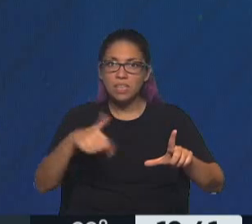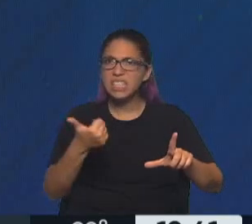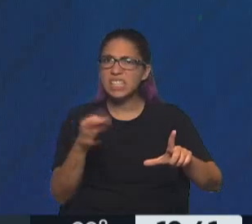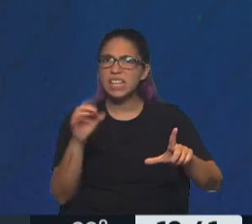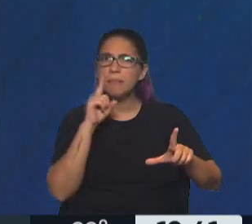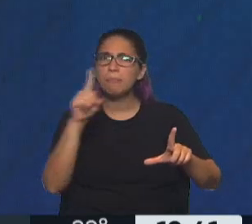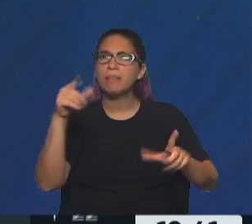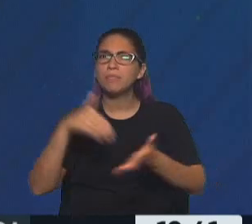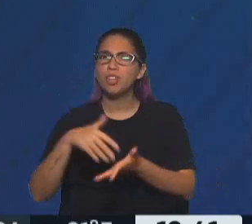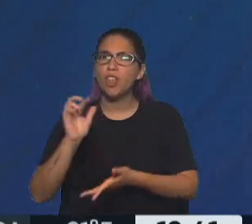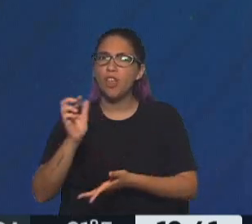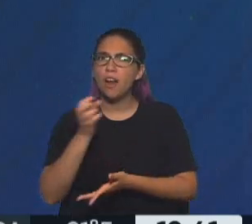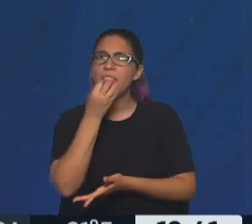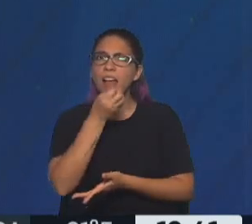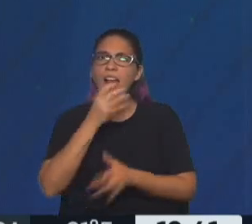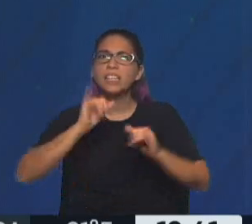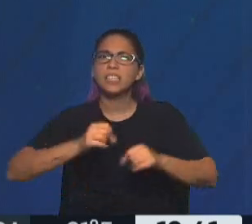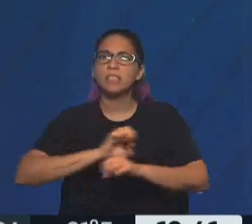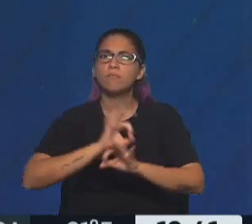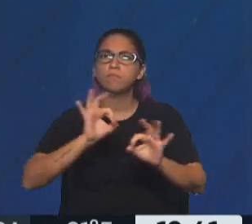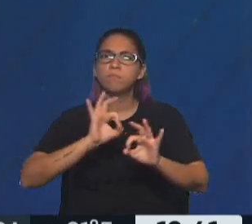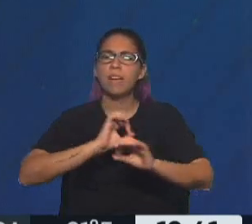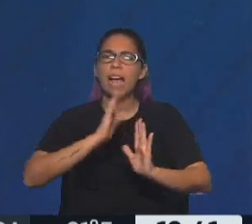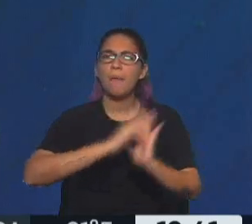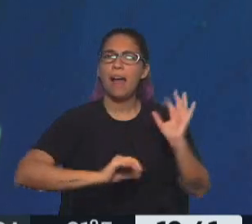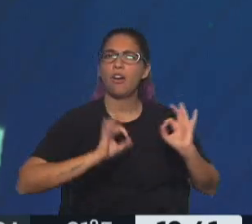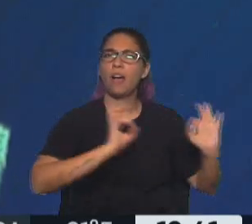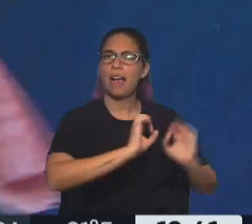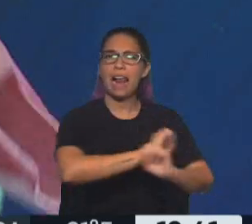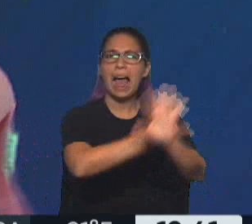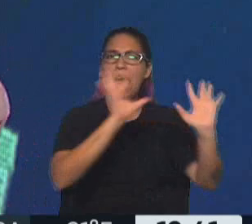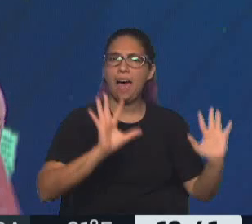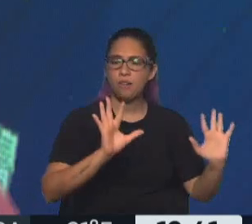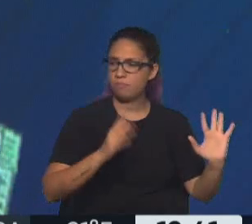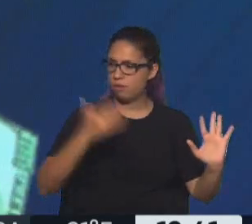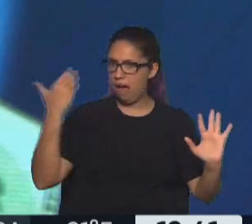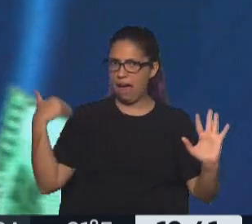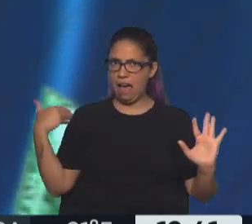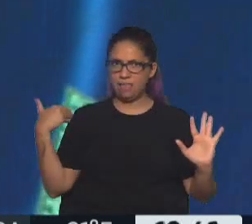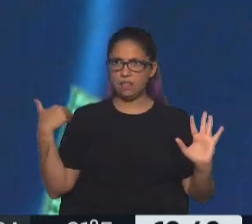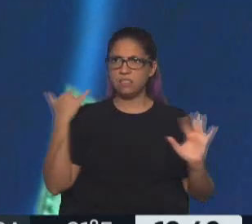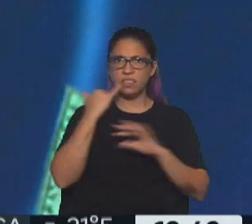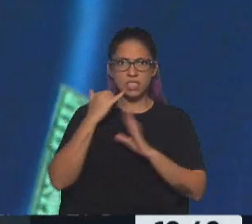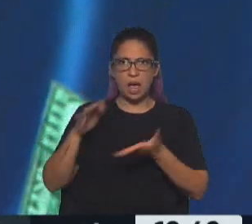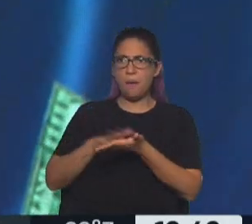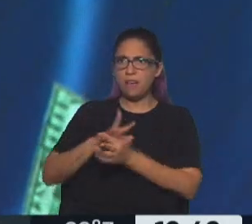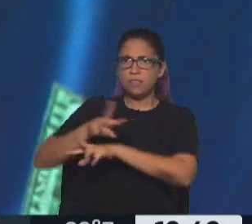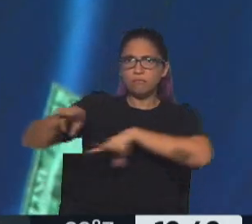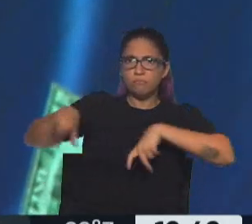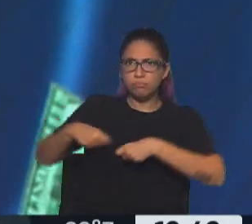millones de dólares declarados. ¿Cómo puede ser? Si el blanqueo de 2017 permitió aumentar la base imponible y por ende recaudar